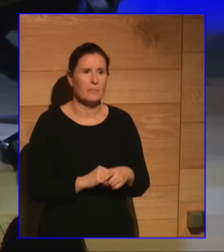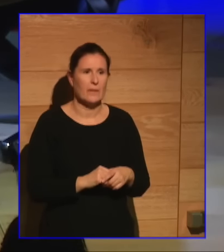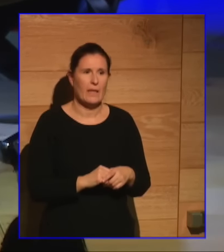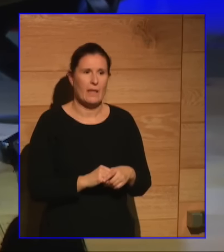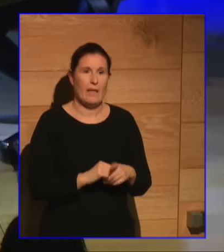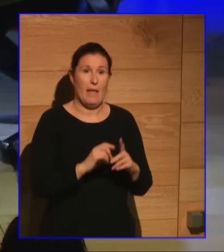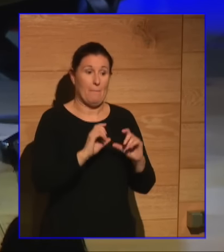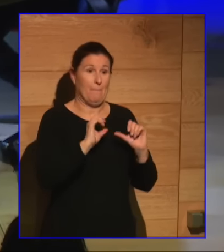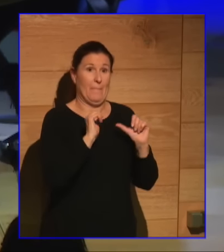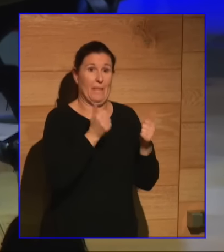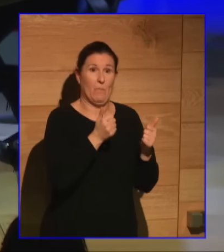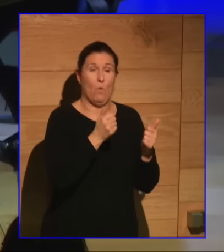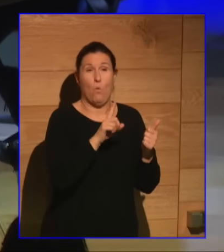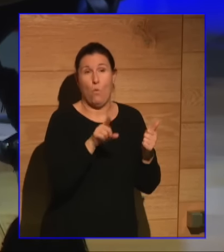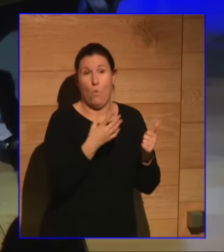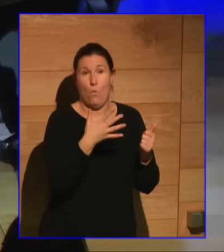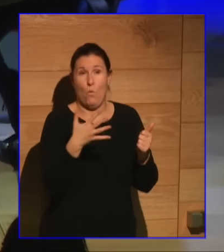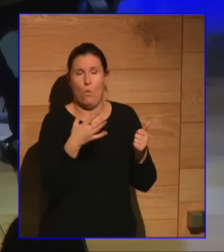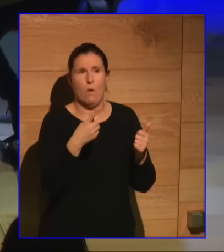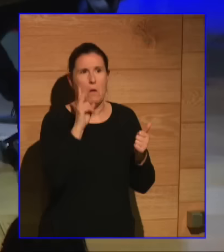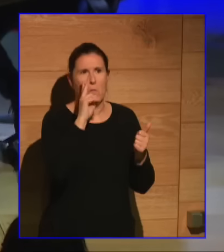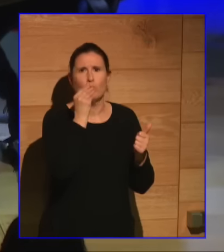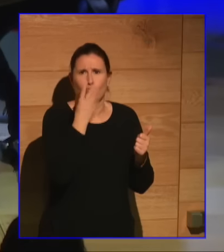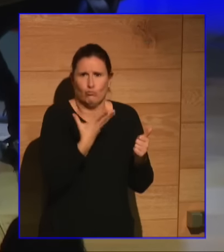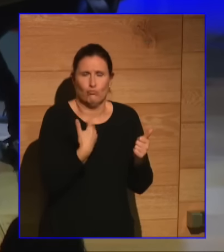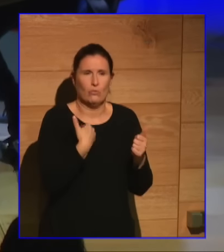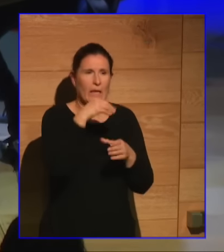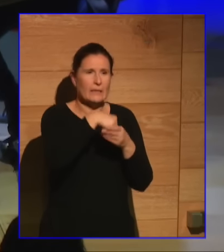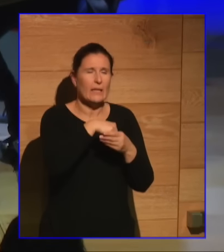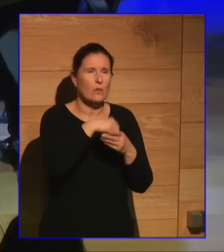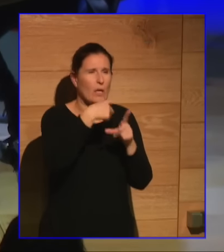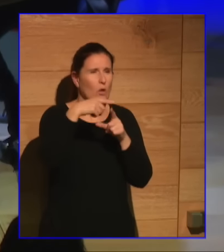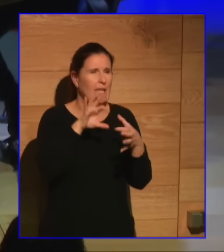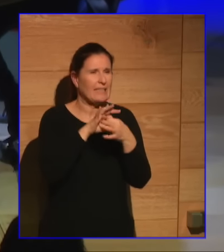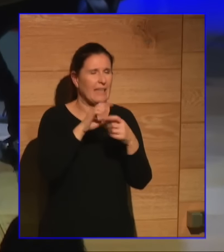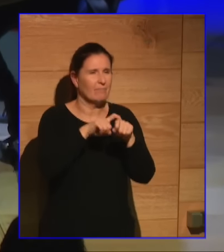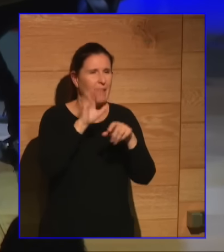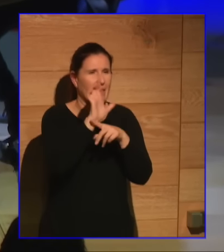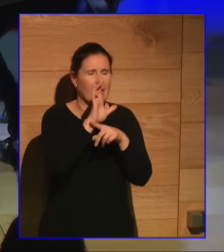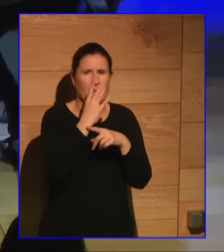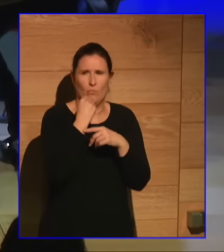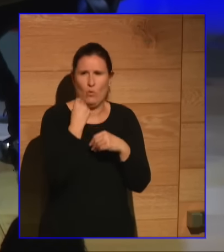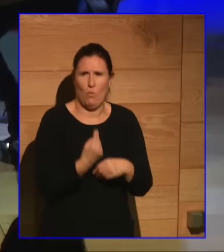hora sensacional. Maravillosa. La película tiene cosas estupendas, de gran cine, evidentemente.